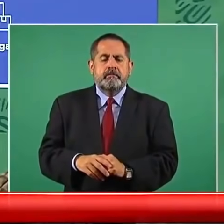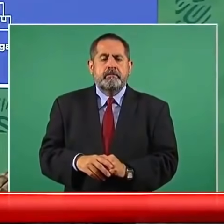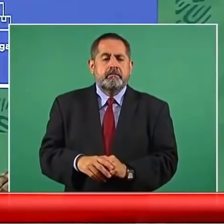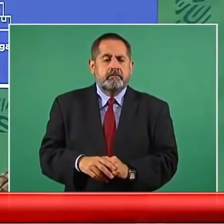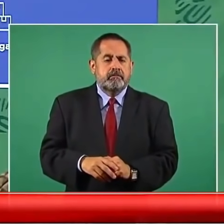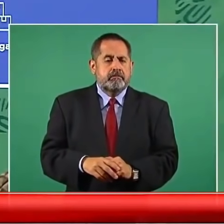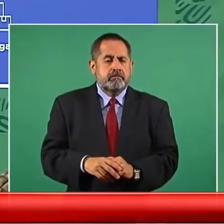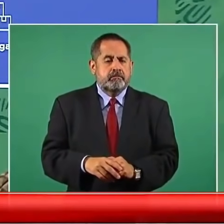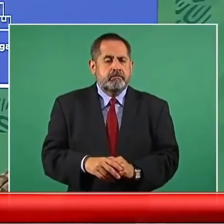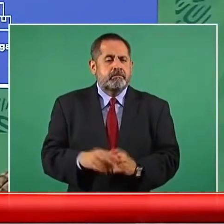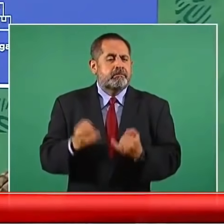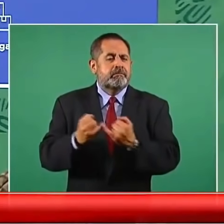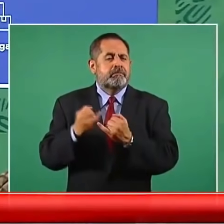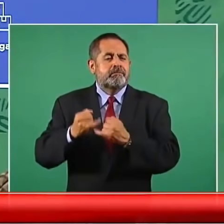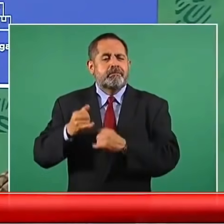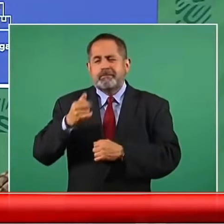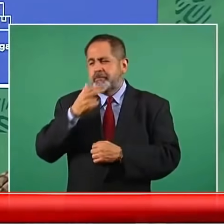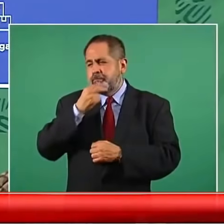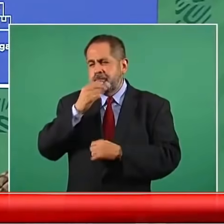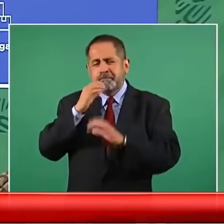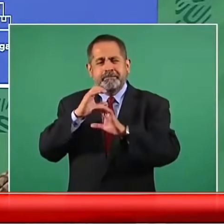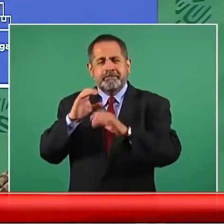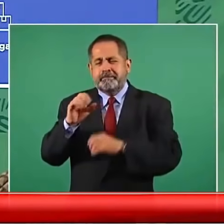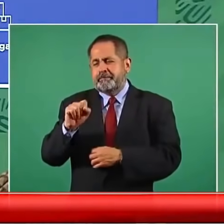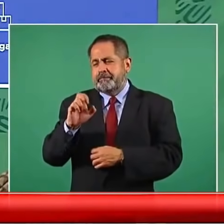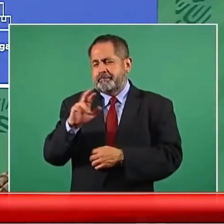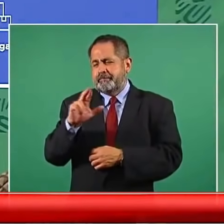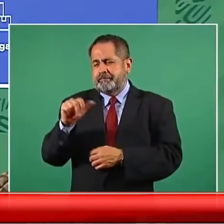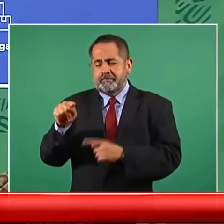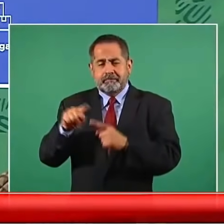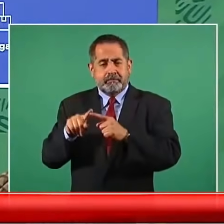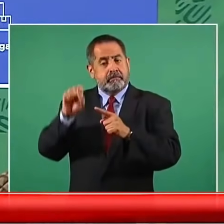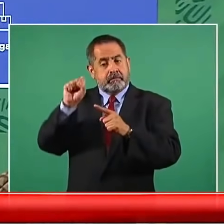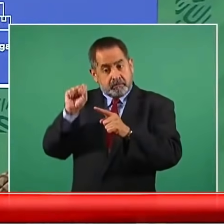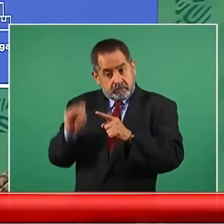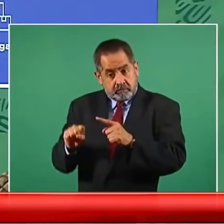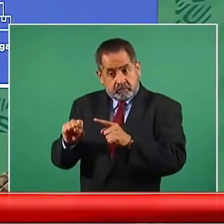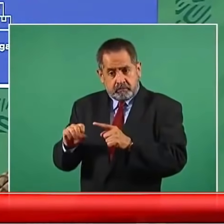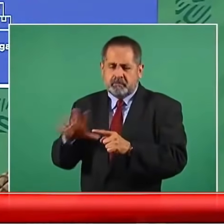como diría Serrat, el sur también existe.